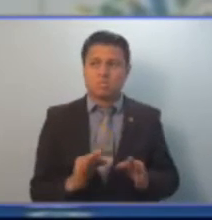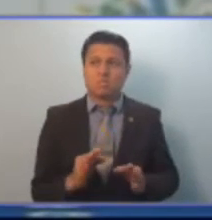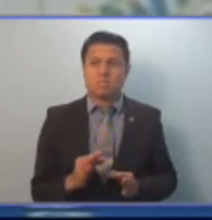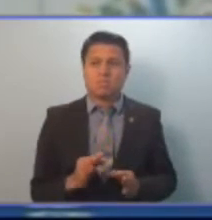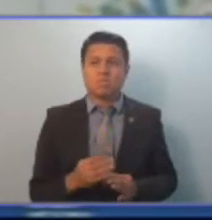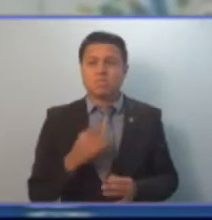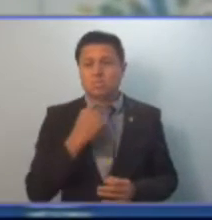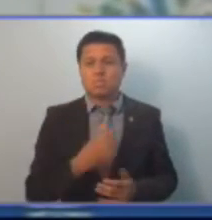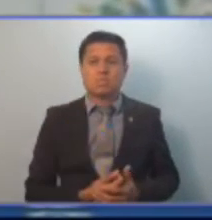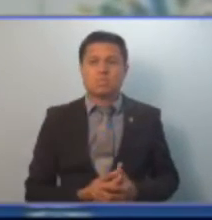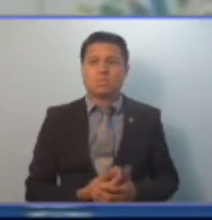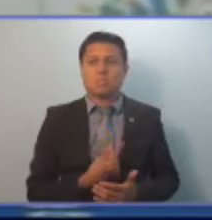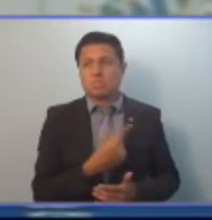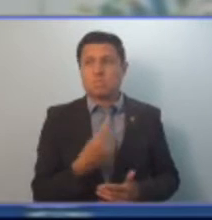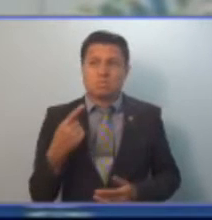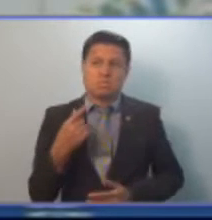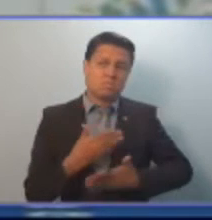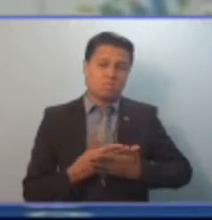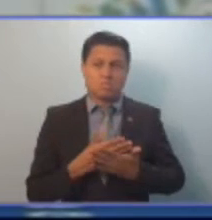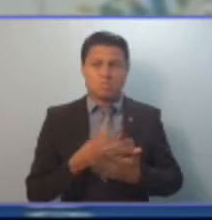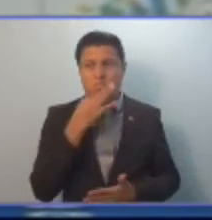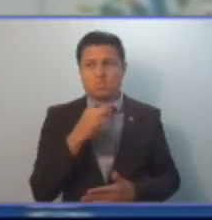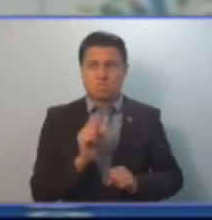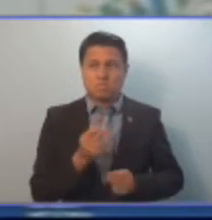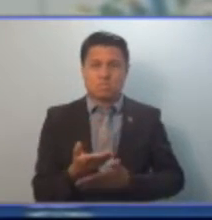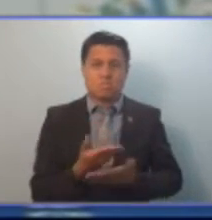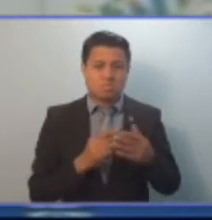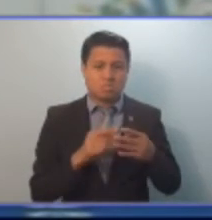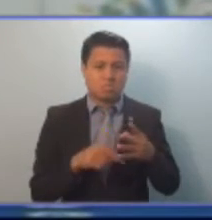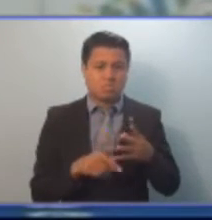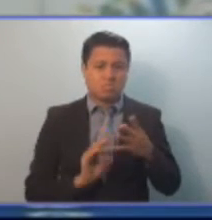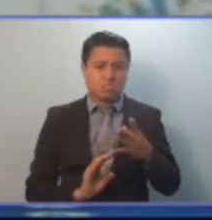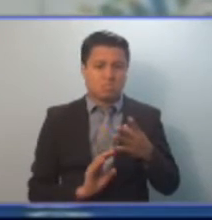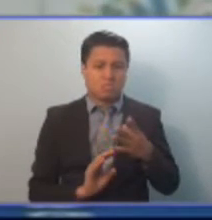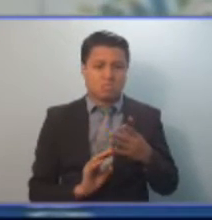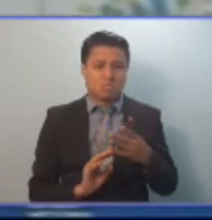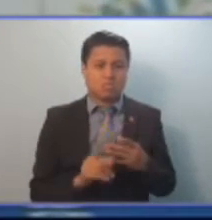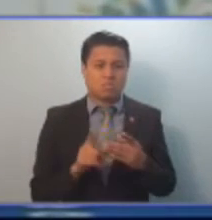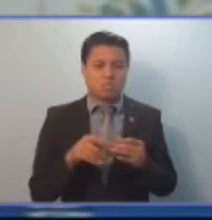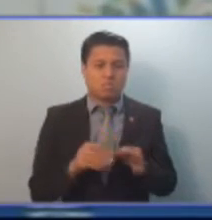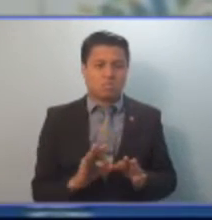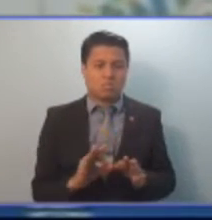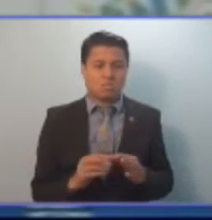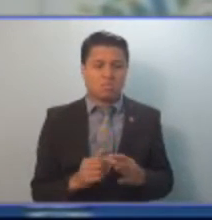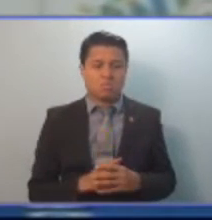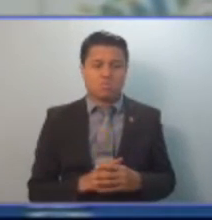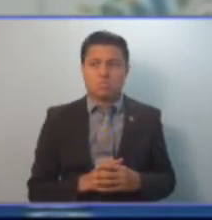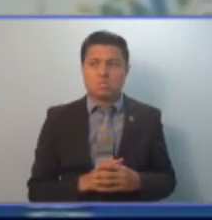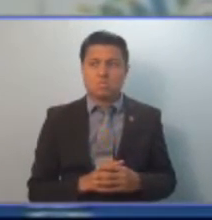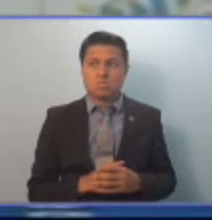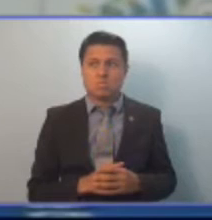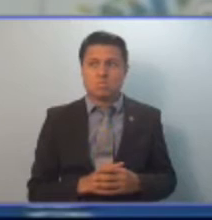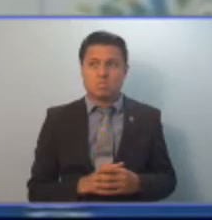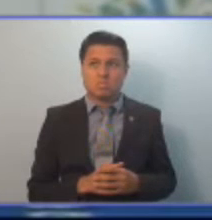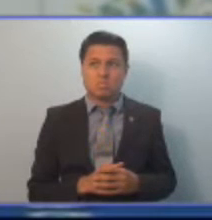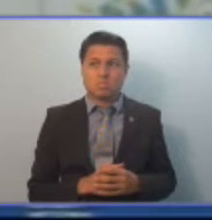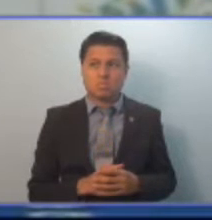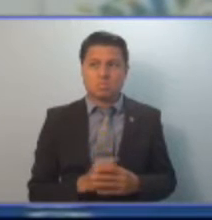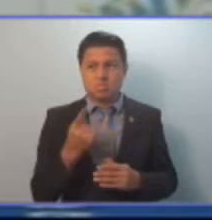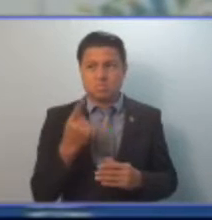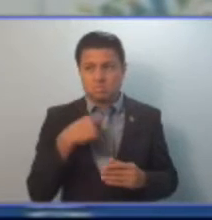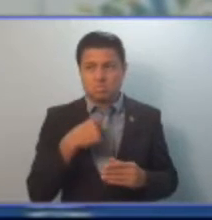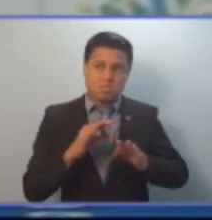las que quedarían en la sala de lo constitucional. De tal manera que a mí en lo